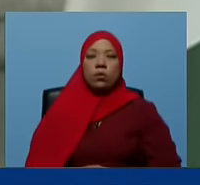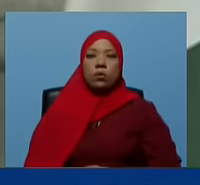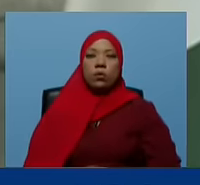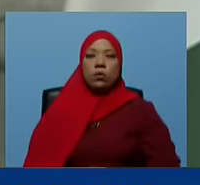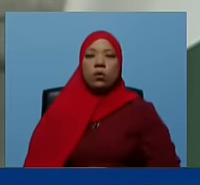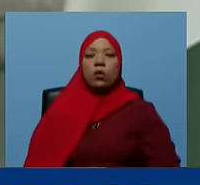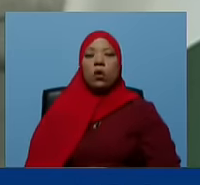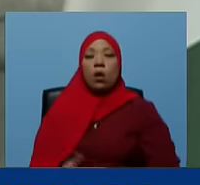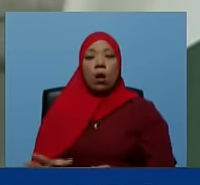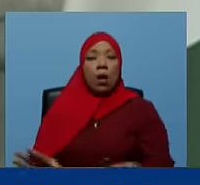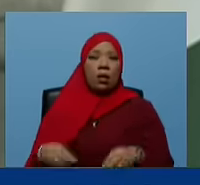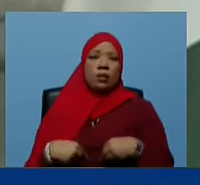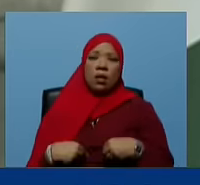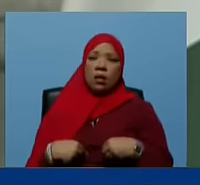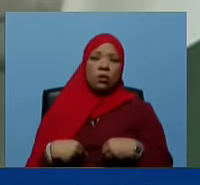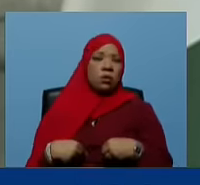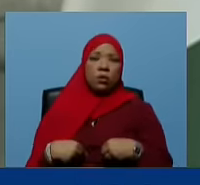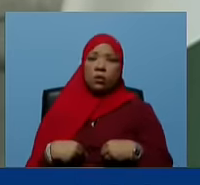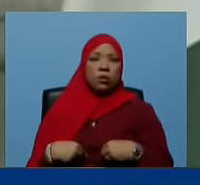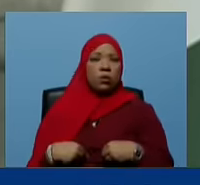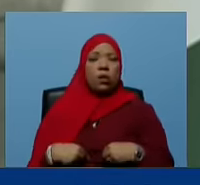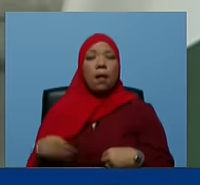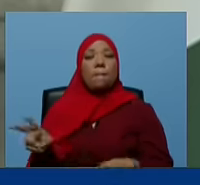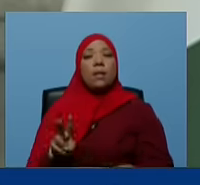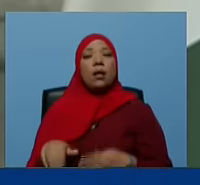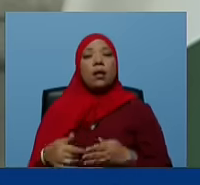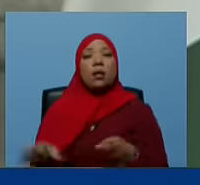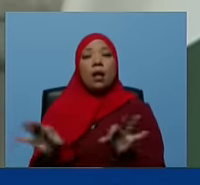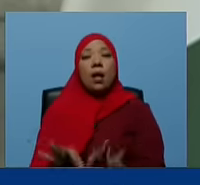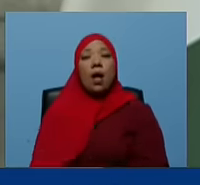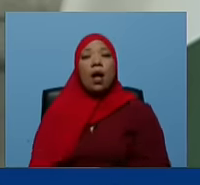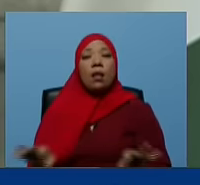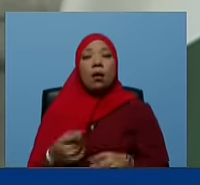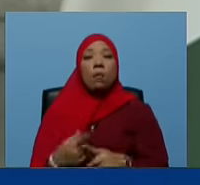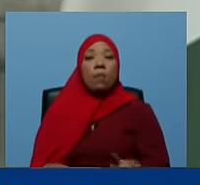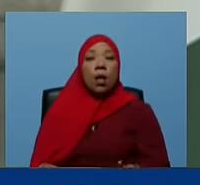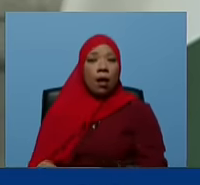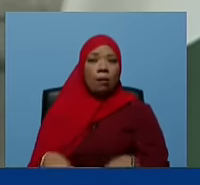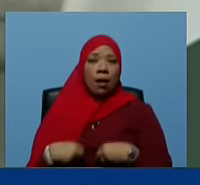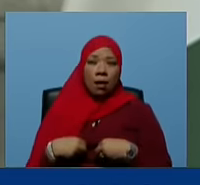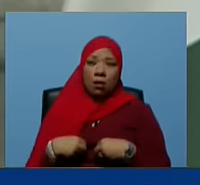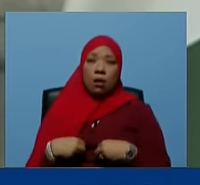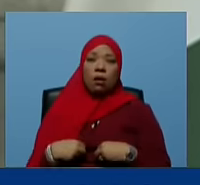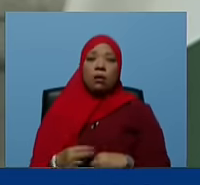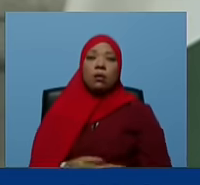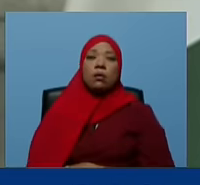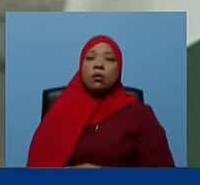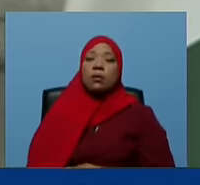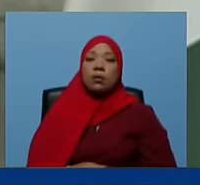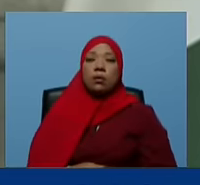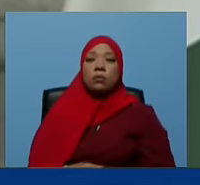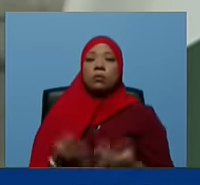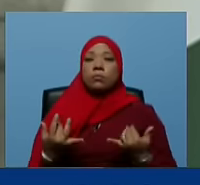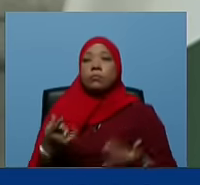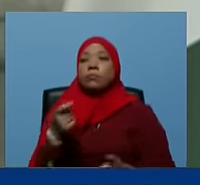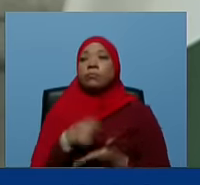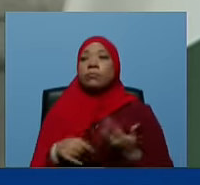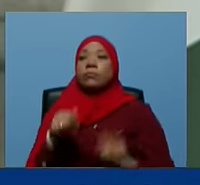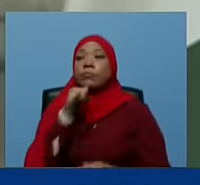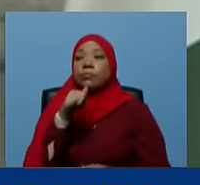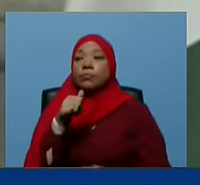No vamos a aceptar intervencionismo sobre Venezuela de nadie, pero absolutamente de nadie. Llámese como se